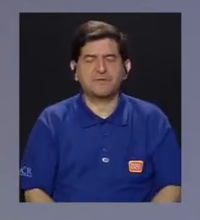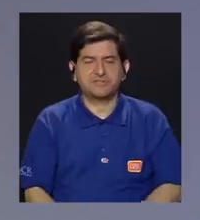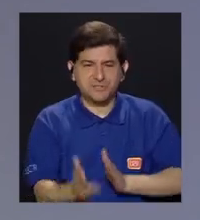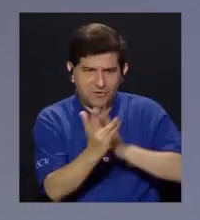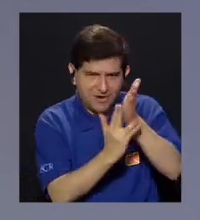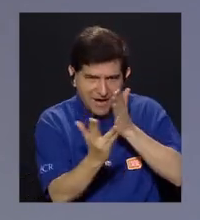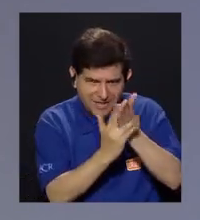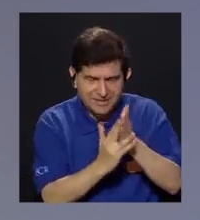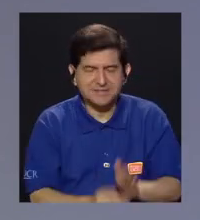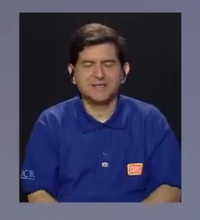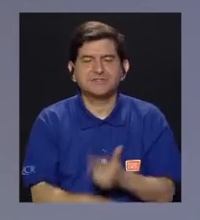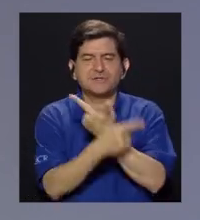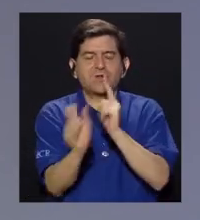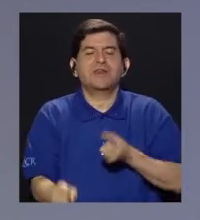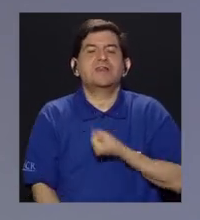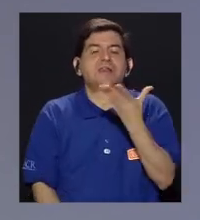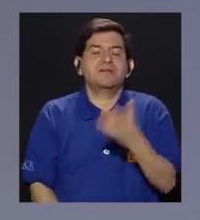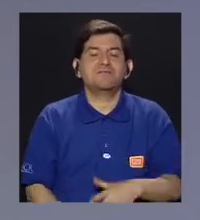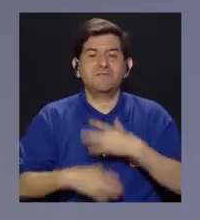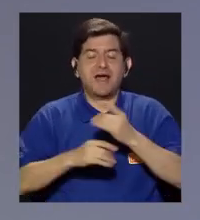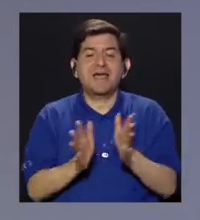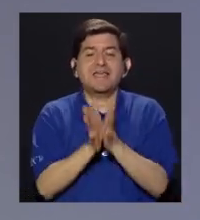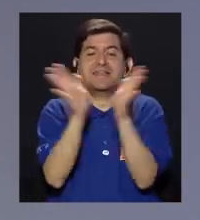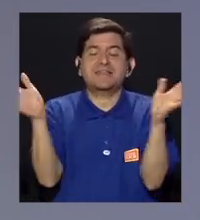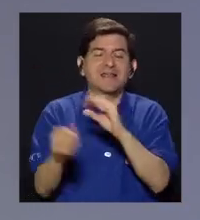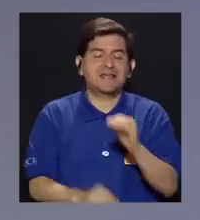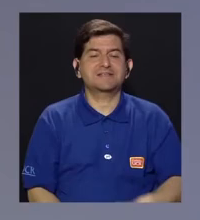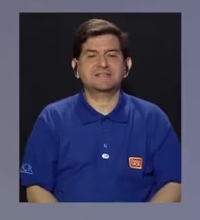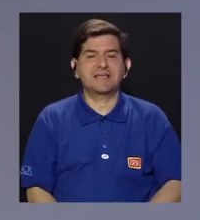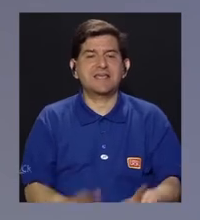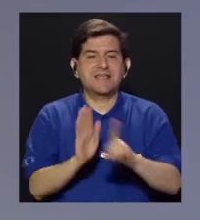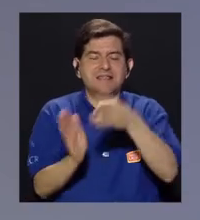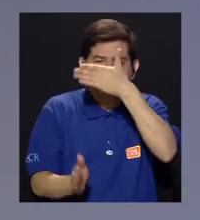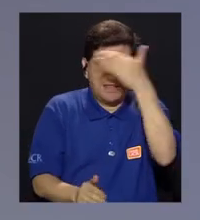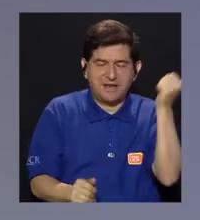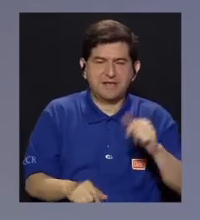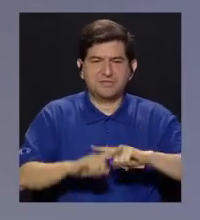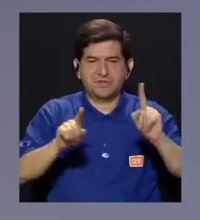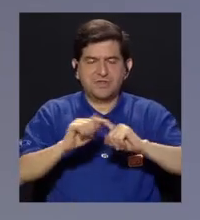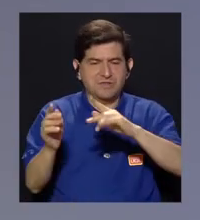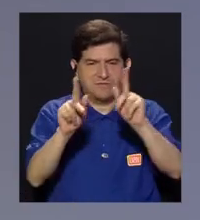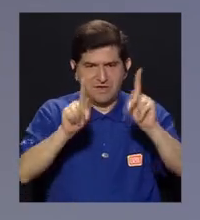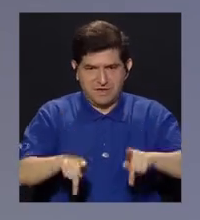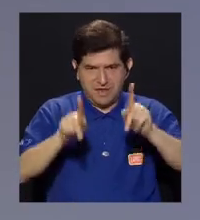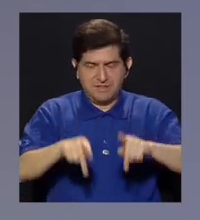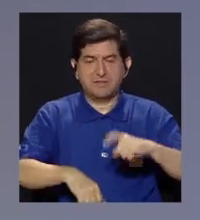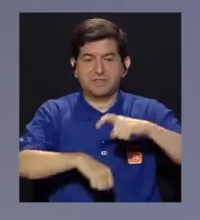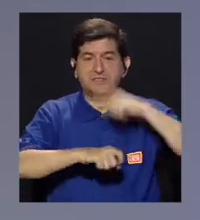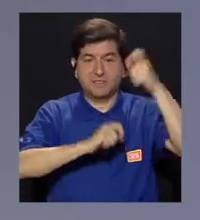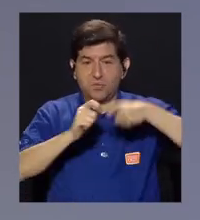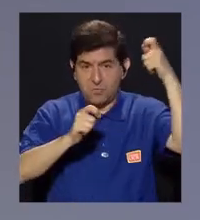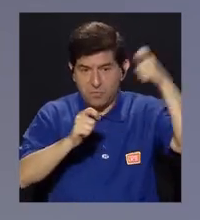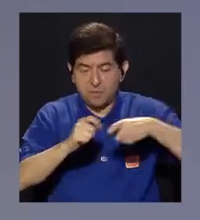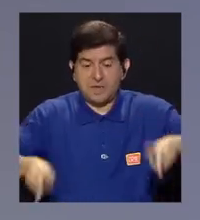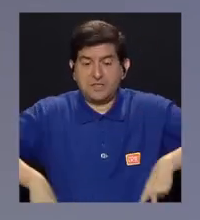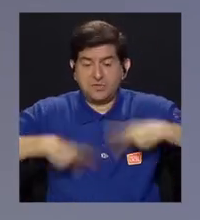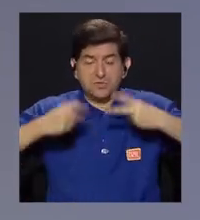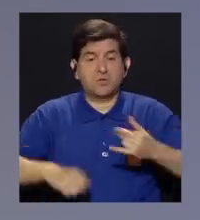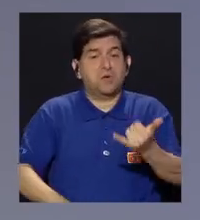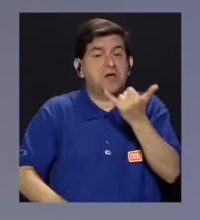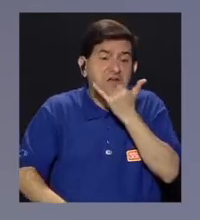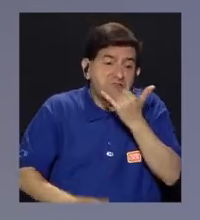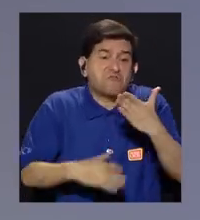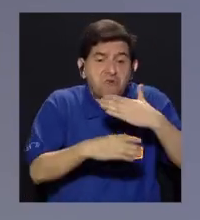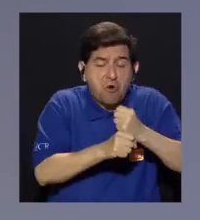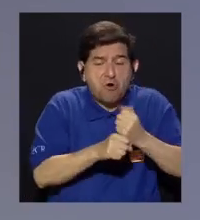la libertad de prensa como tal el interés público y por supuesto el derecho al olvido de muchos ciudadanos que en momentos determinados